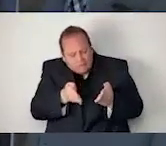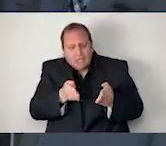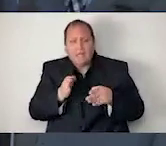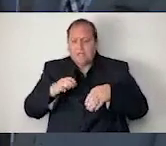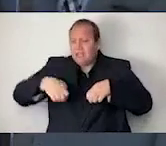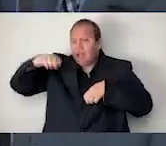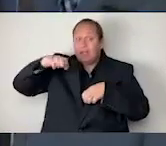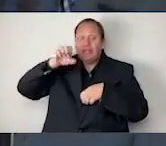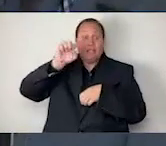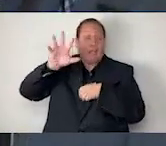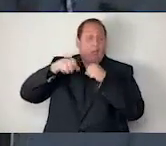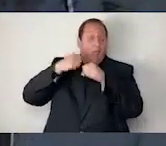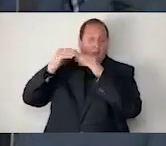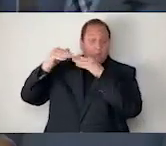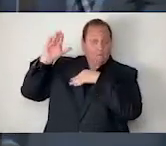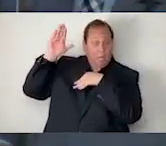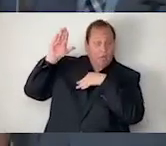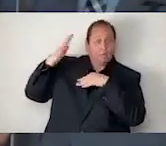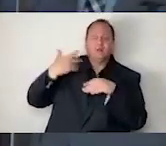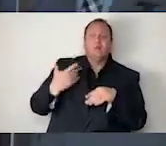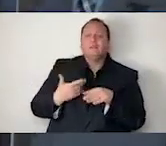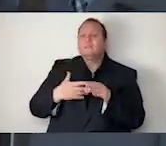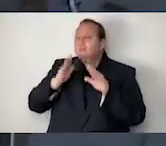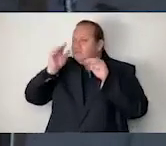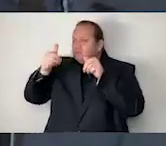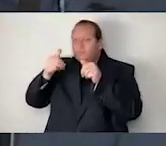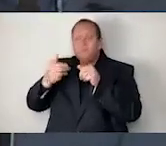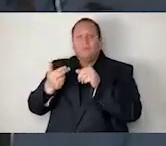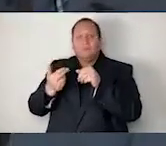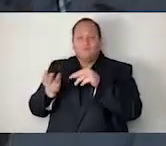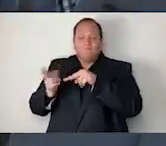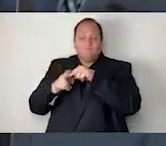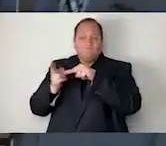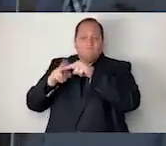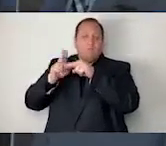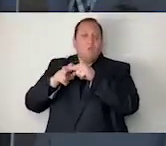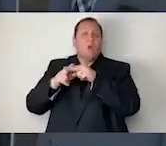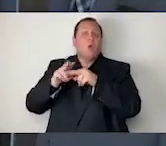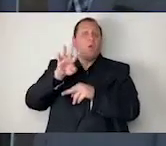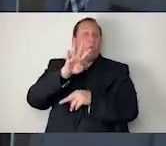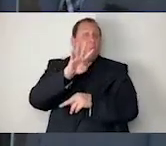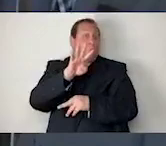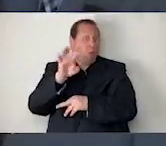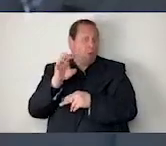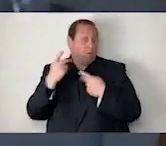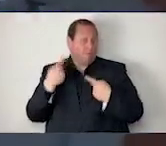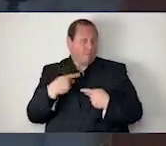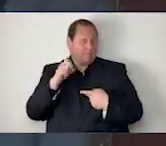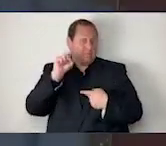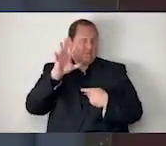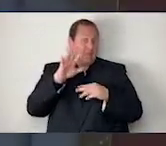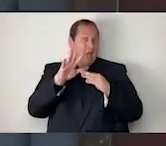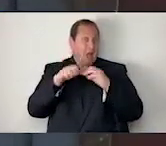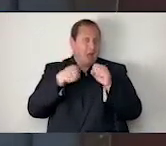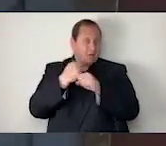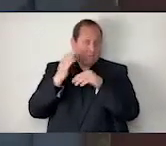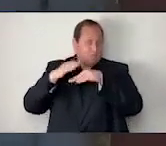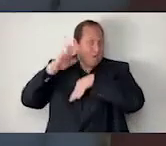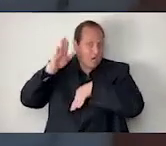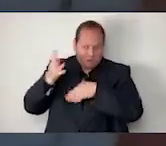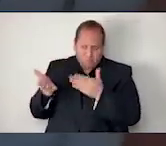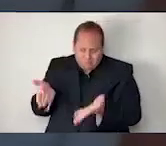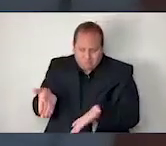65 años esto es muy importante sigues teniendo la relación 60 por ciento hombres 40 por ciento mujeres entonces como podemos ver